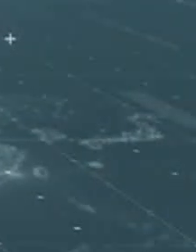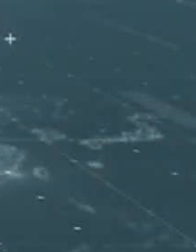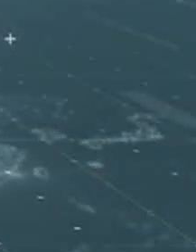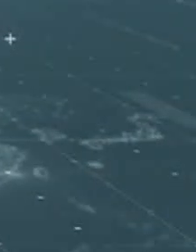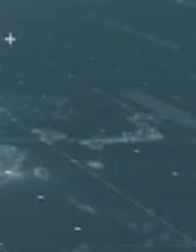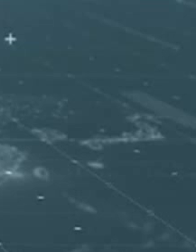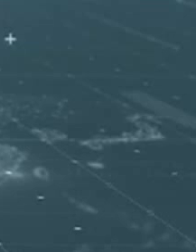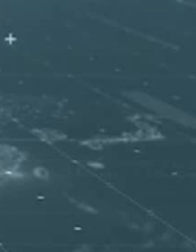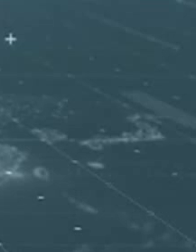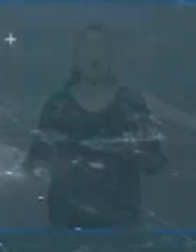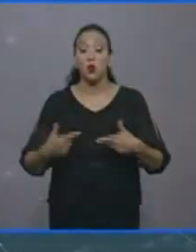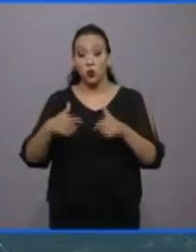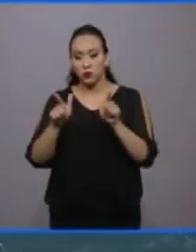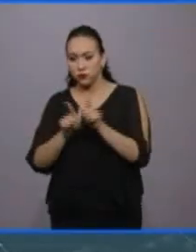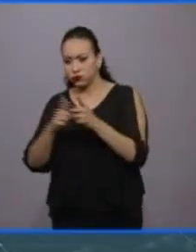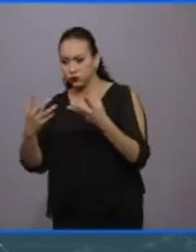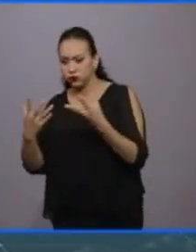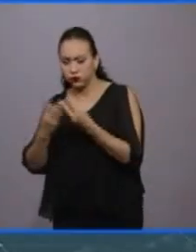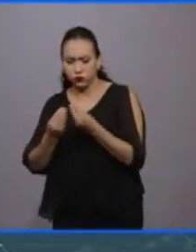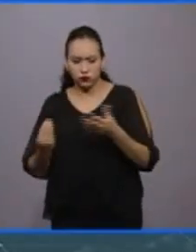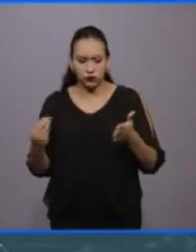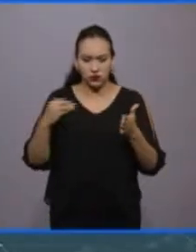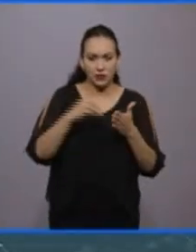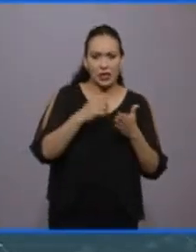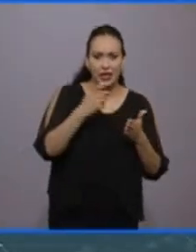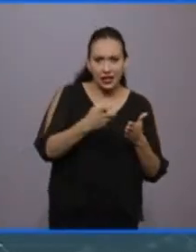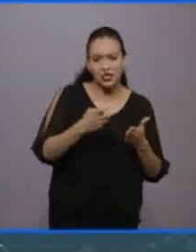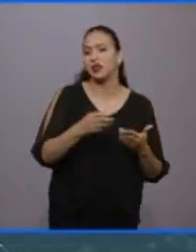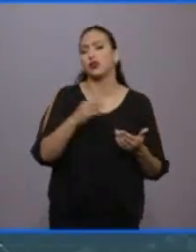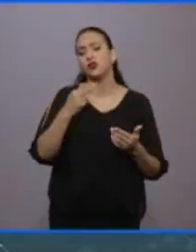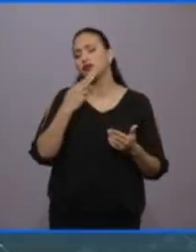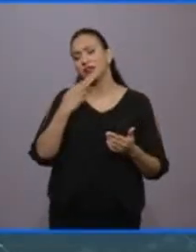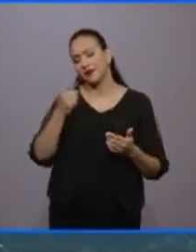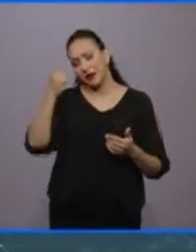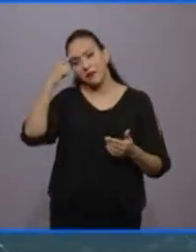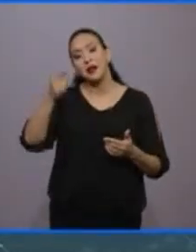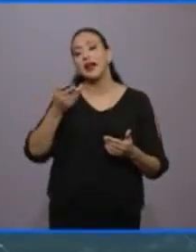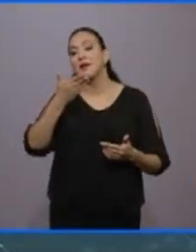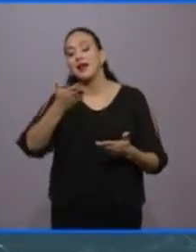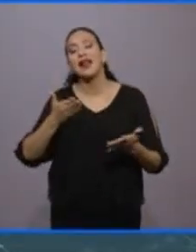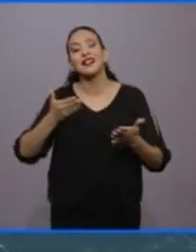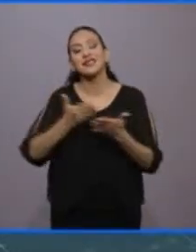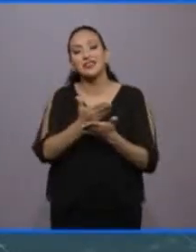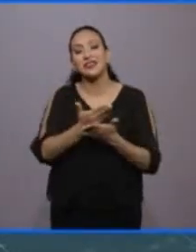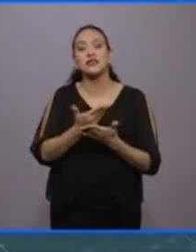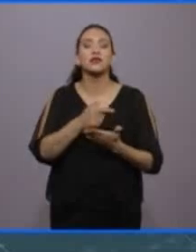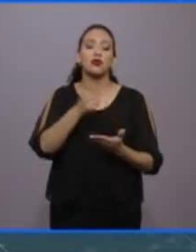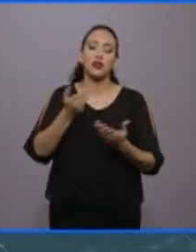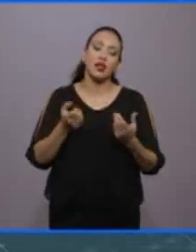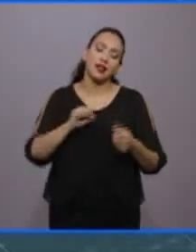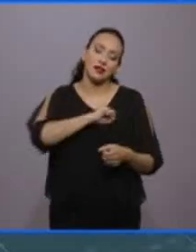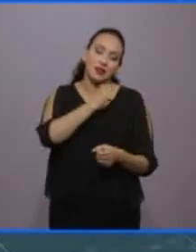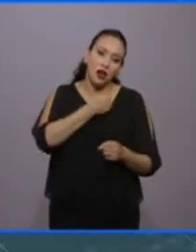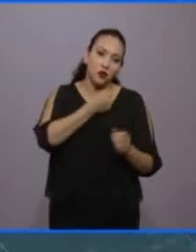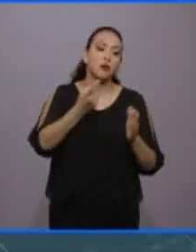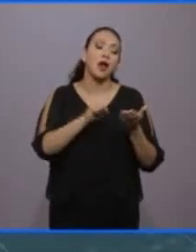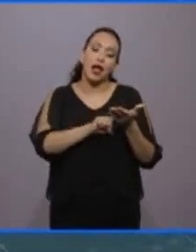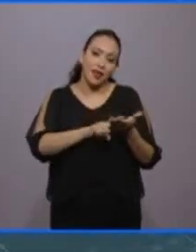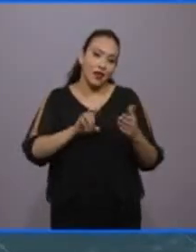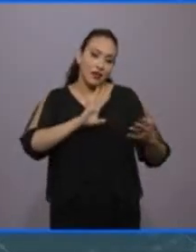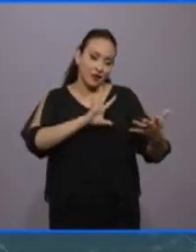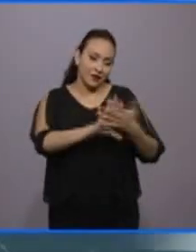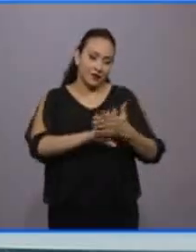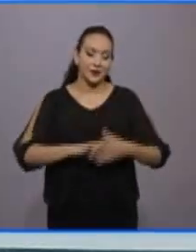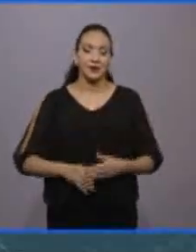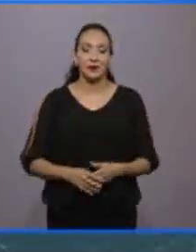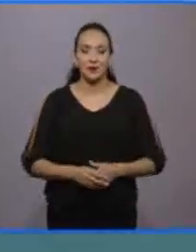Las acciones colectivas son improcedentes para reclamar servicios de salud adecuados en centros penitenciarios, determinó la primera